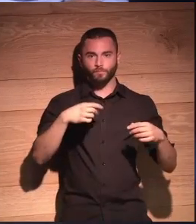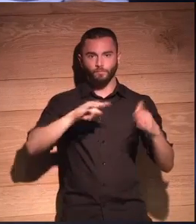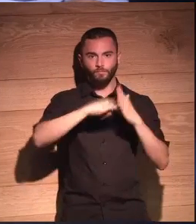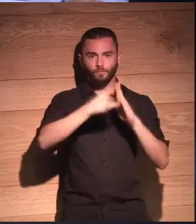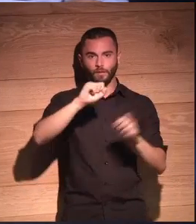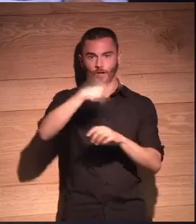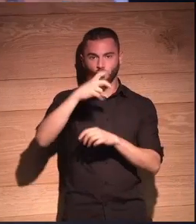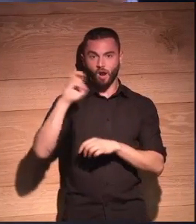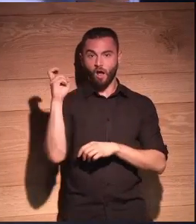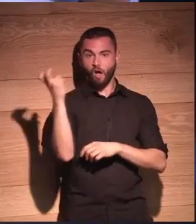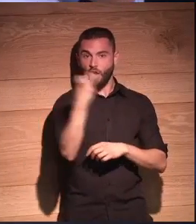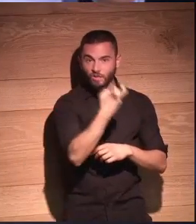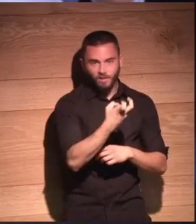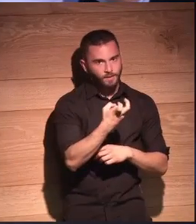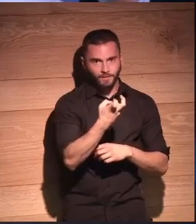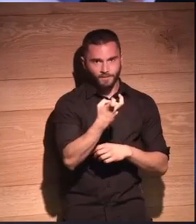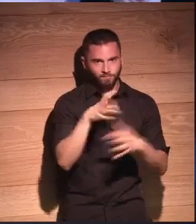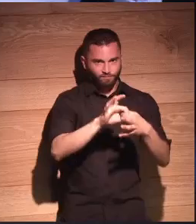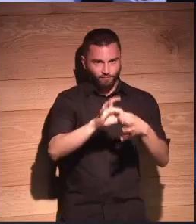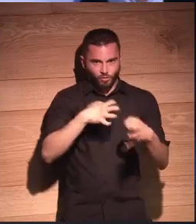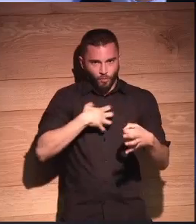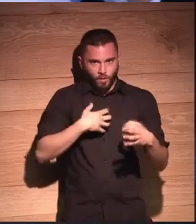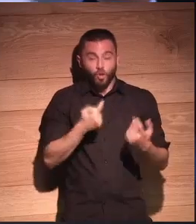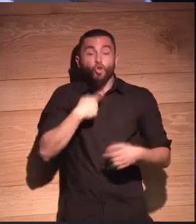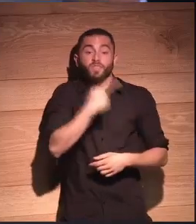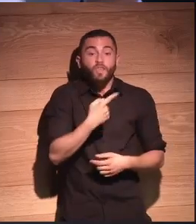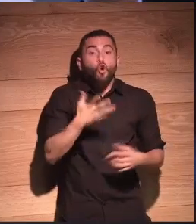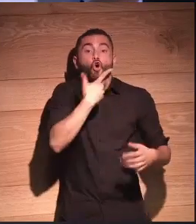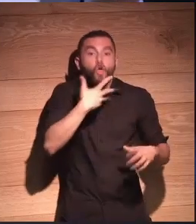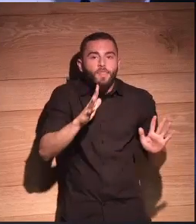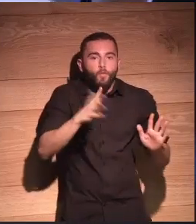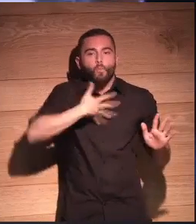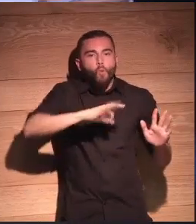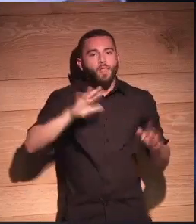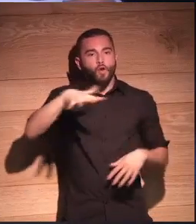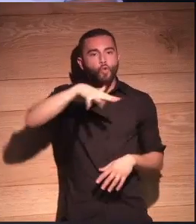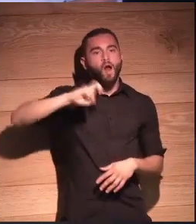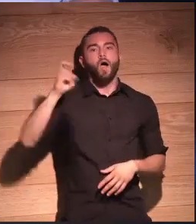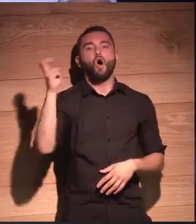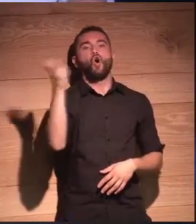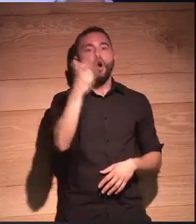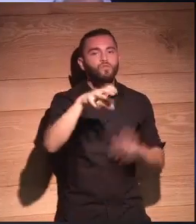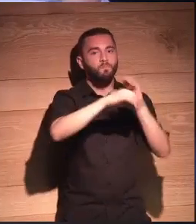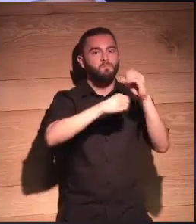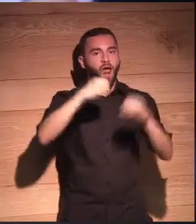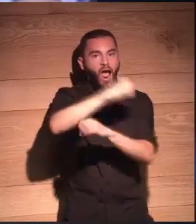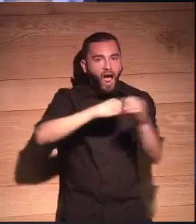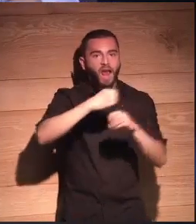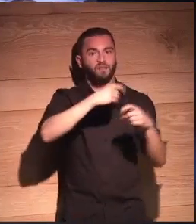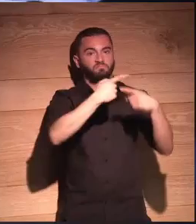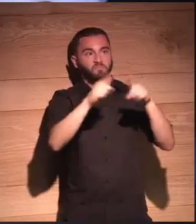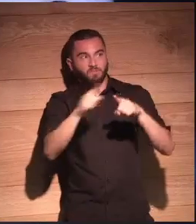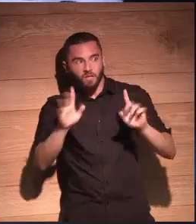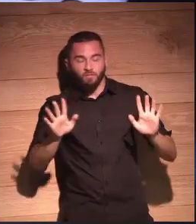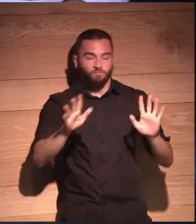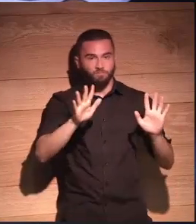no son viables para la vida. Digo que conocemos, que a lo mejor en otros lugares hay... vale. O sea, pensé que decías para que nosotros vayamos.